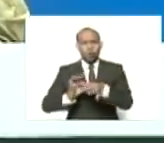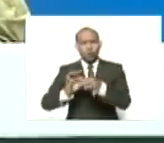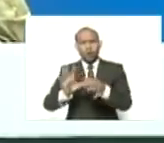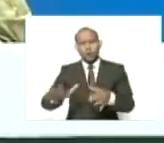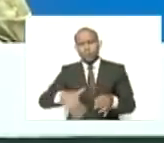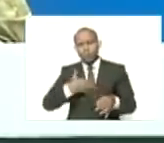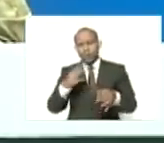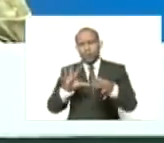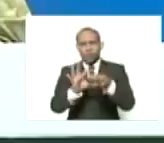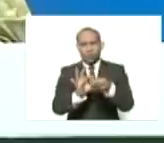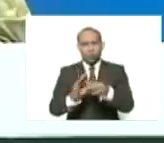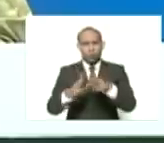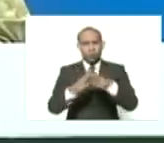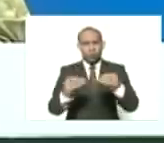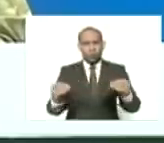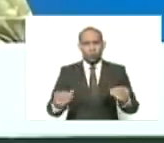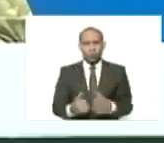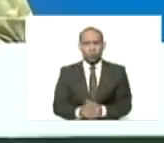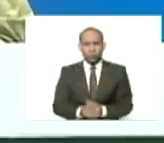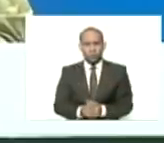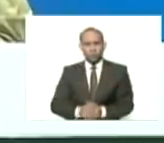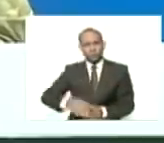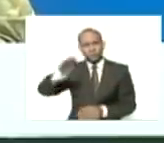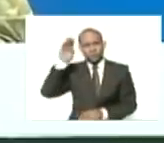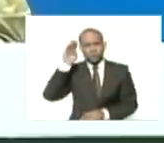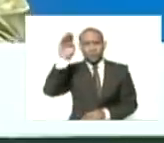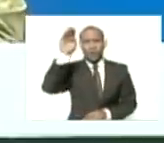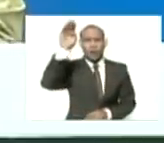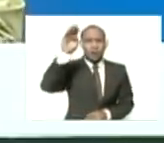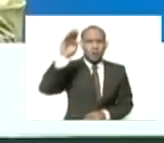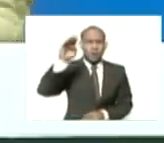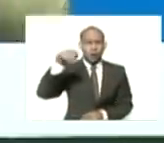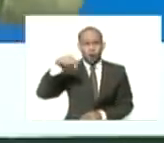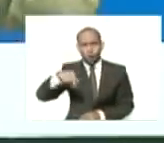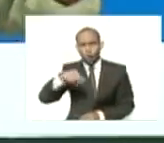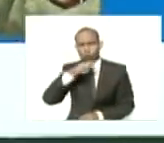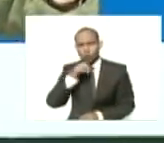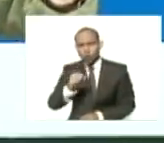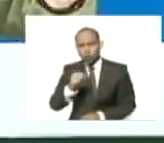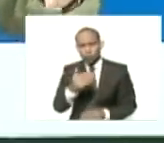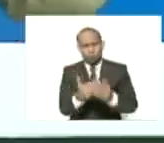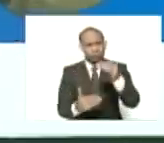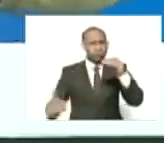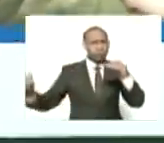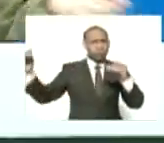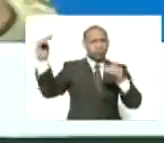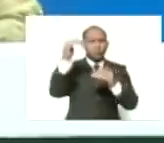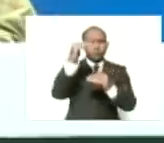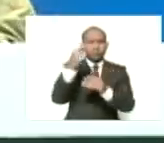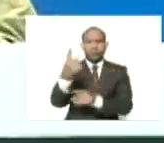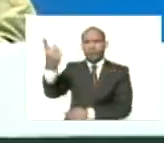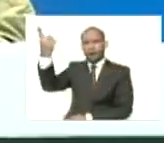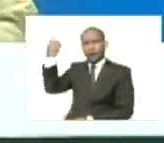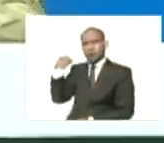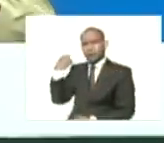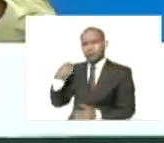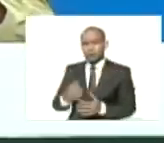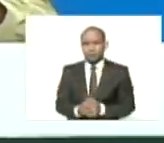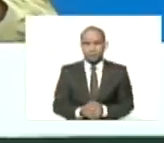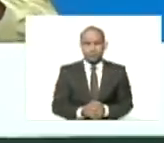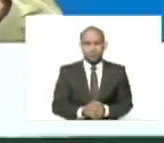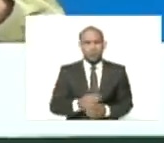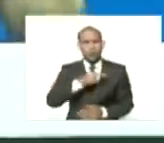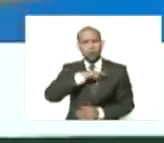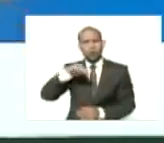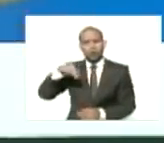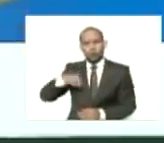unido, más allá de lo que hoy somos, más allá de lo que ayer fuimos. Tenemos que